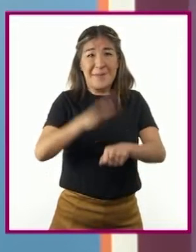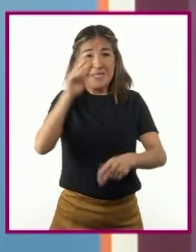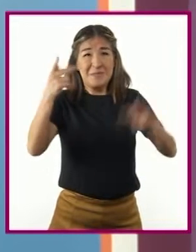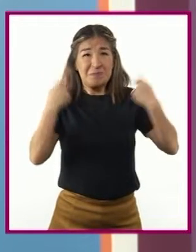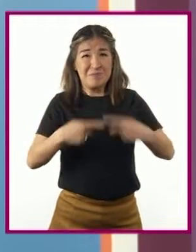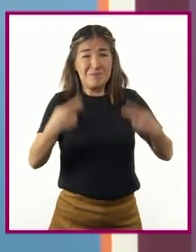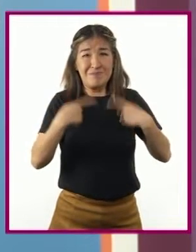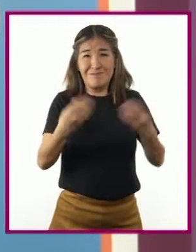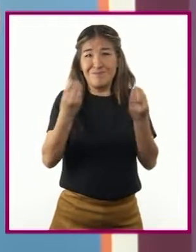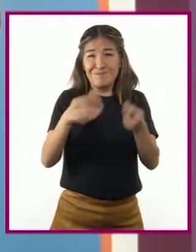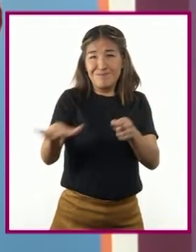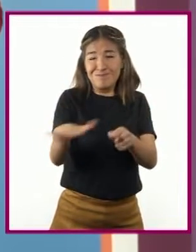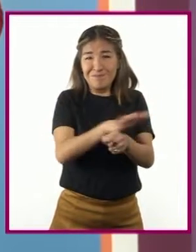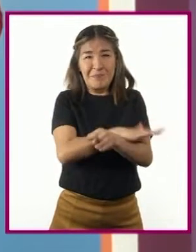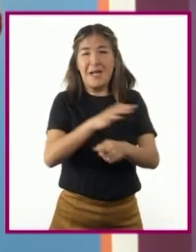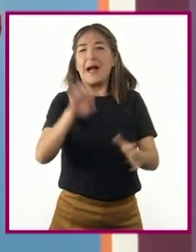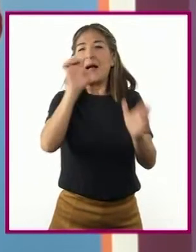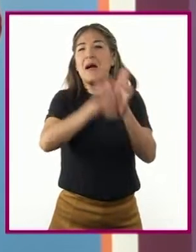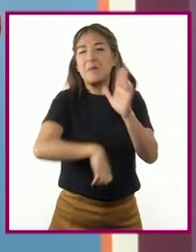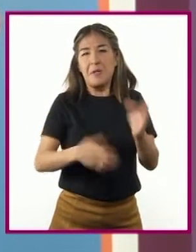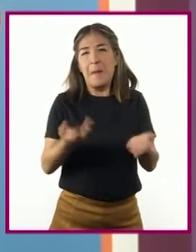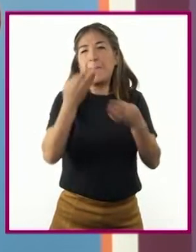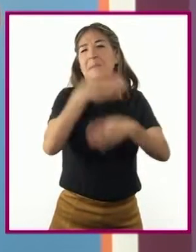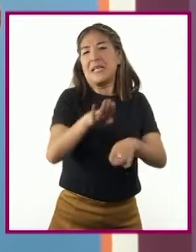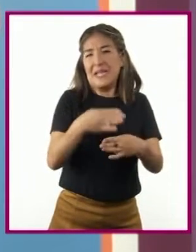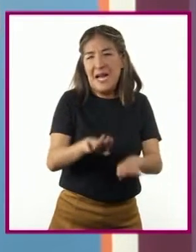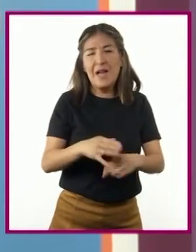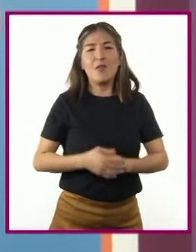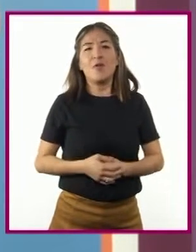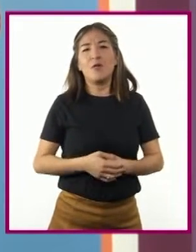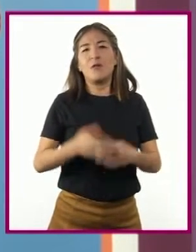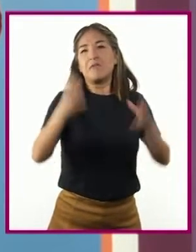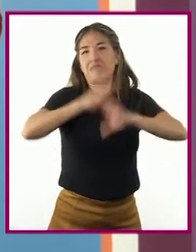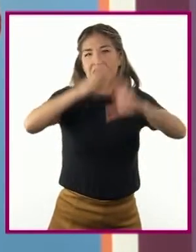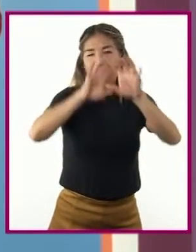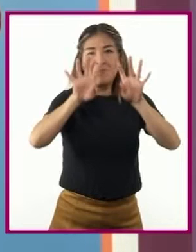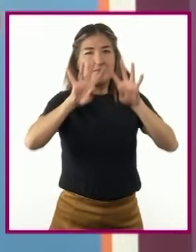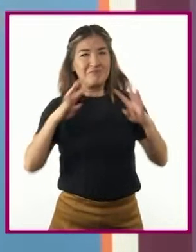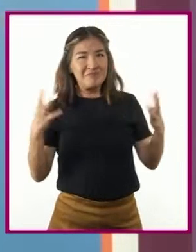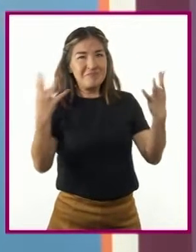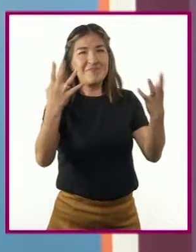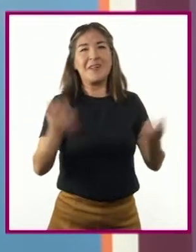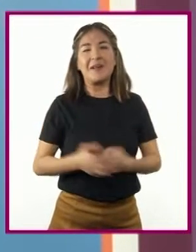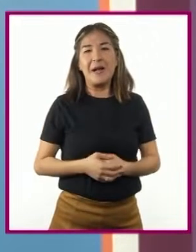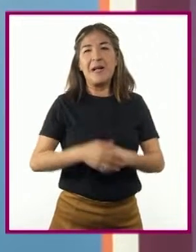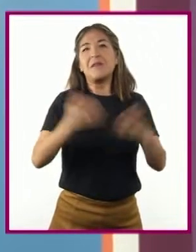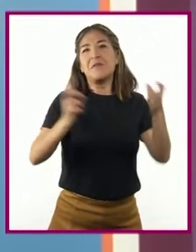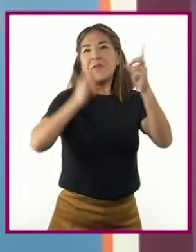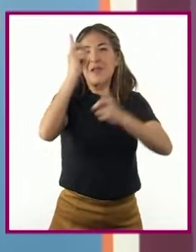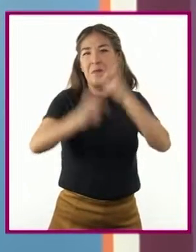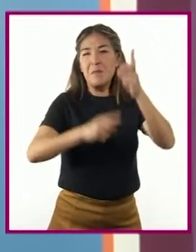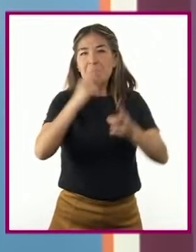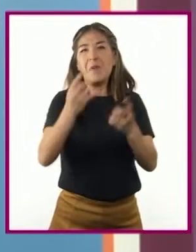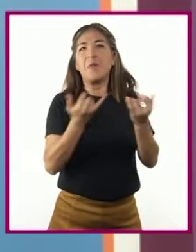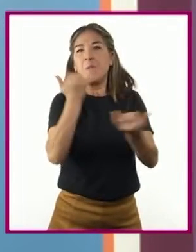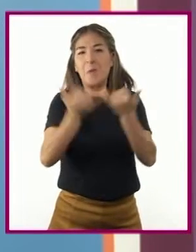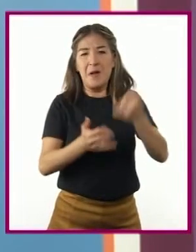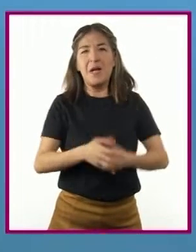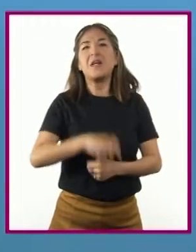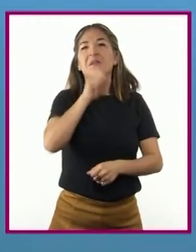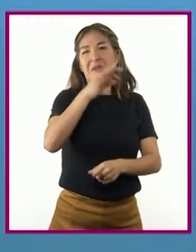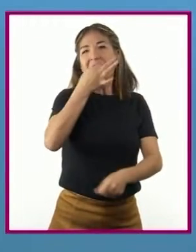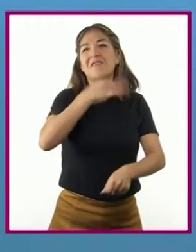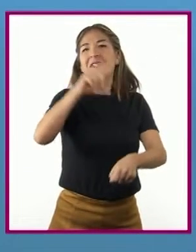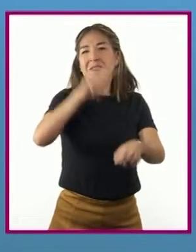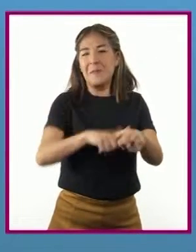de personas? Por ejemplo, un mercado, un concierto, un evento deportivo o incluso un festival